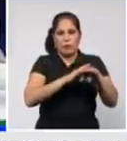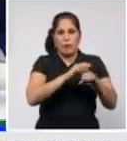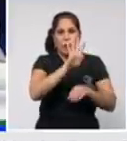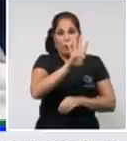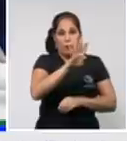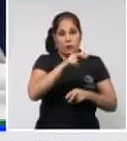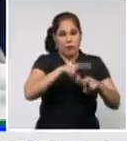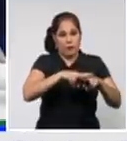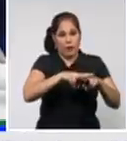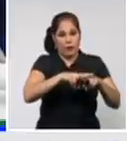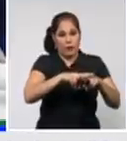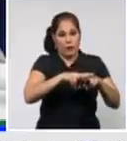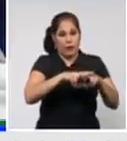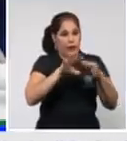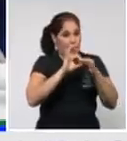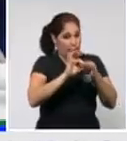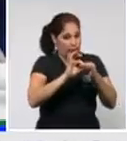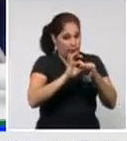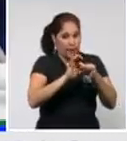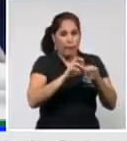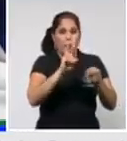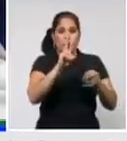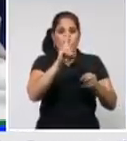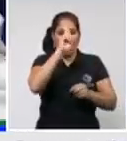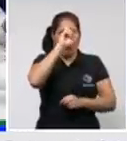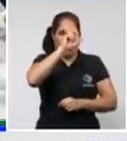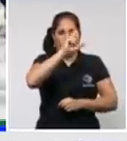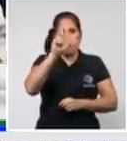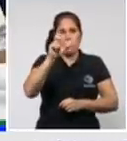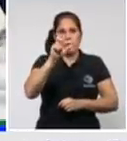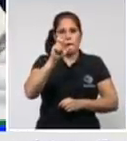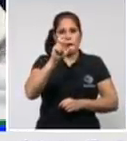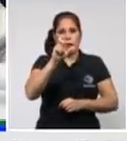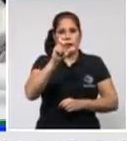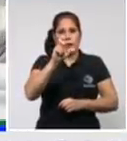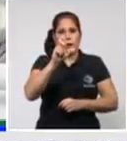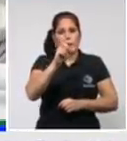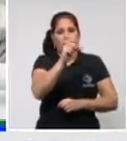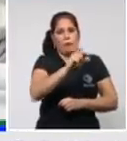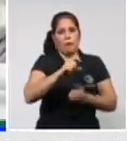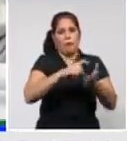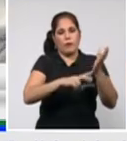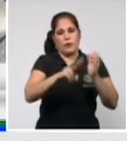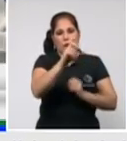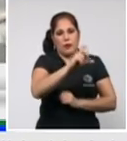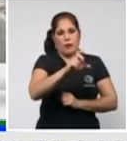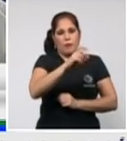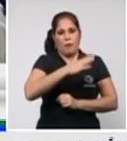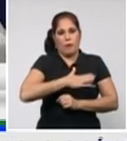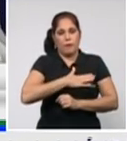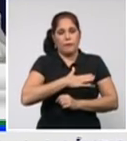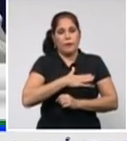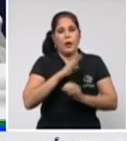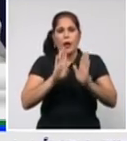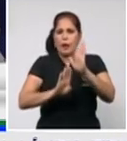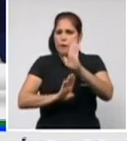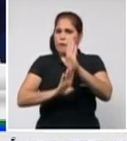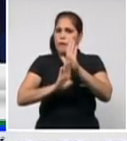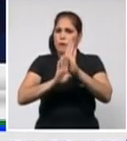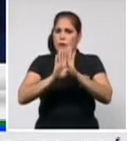Habana y 2 en el hospital de Camagüey. En la evolución de los